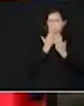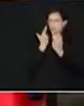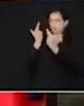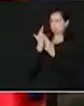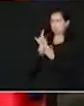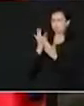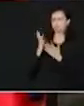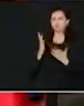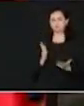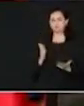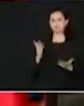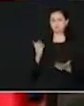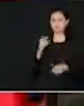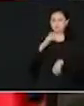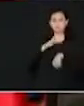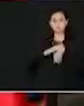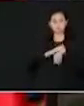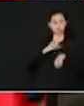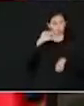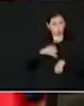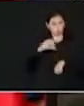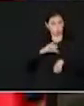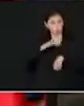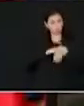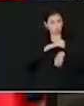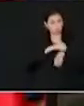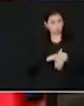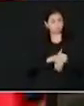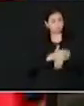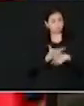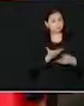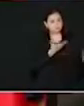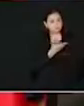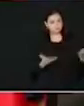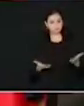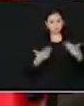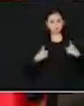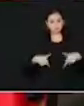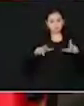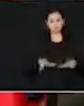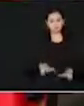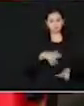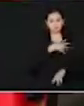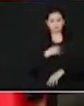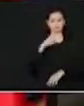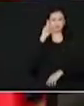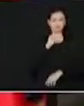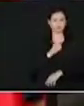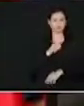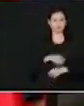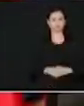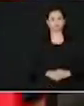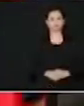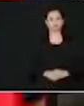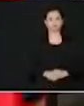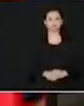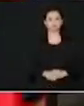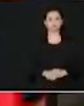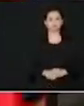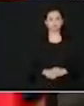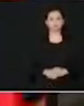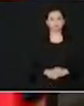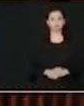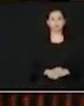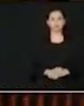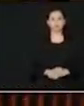a pocas horas de que andrés manuel lópez obrador tomó protesta como presidente de la república inició la figura del coordinador estatal de